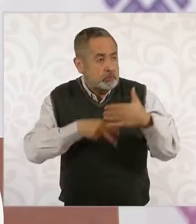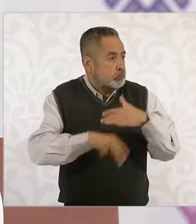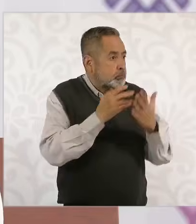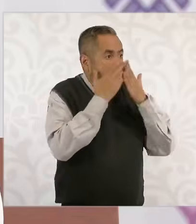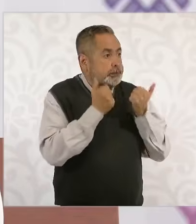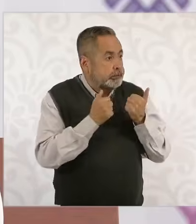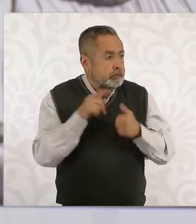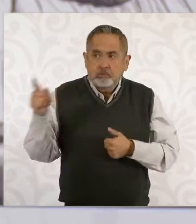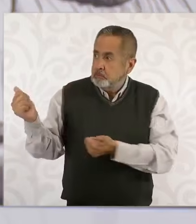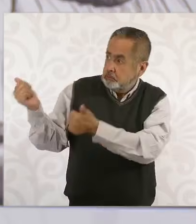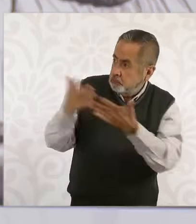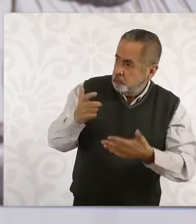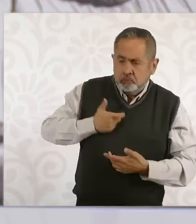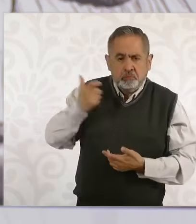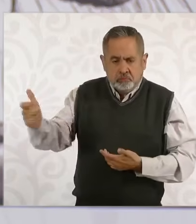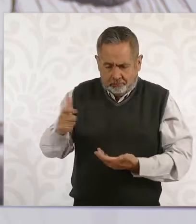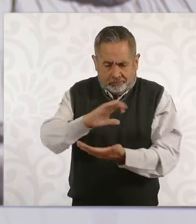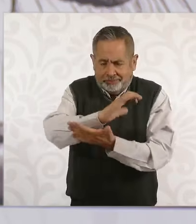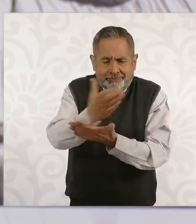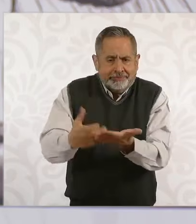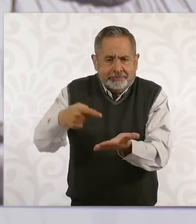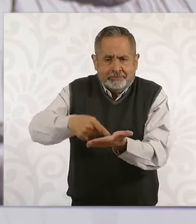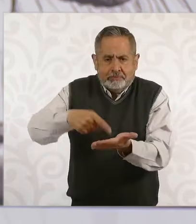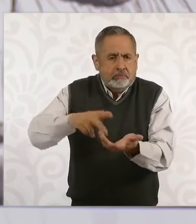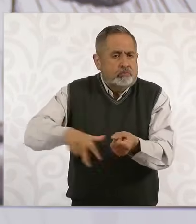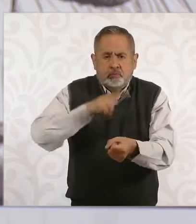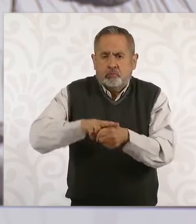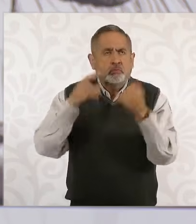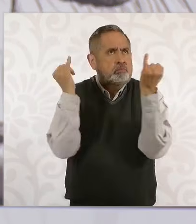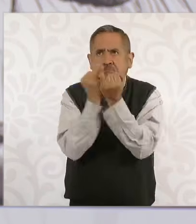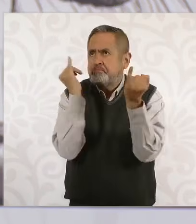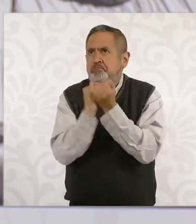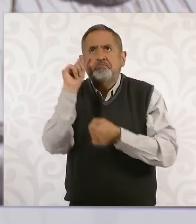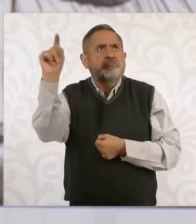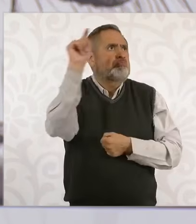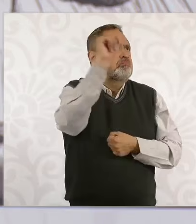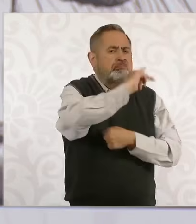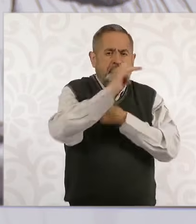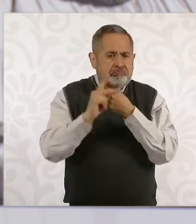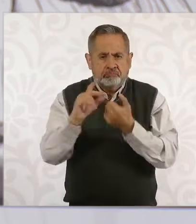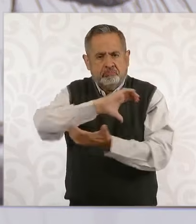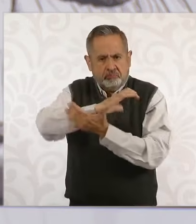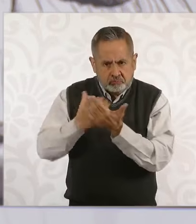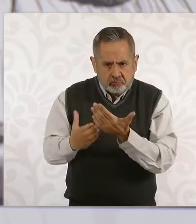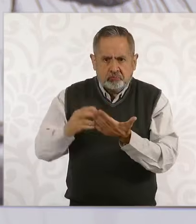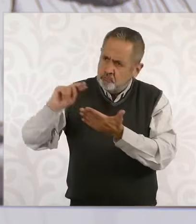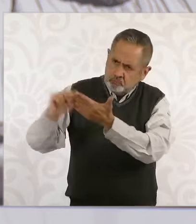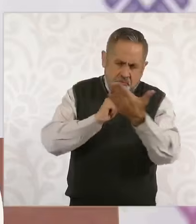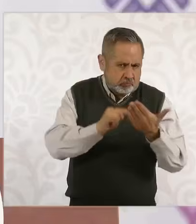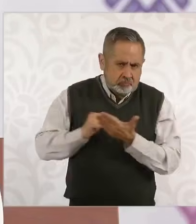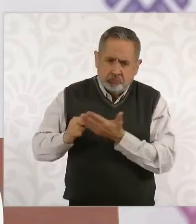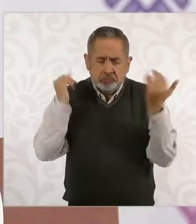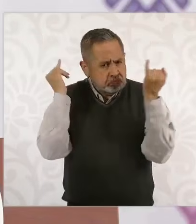paga. Son contratos, como se tienen contratos con muchos otros países del mundo. Y también como se